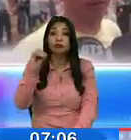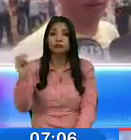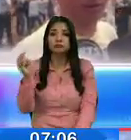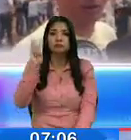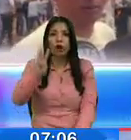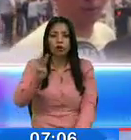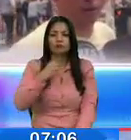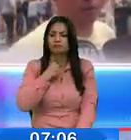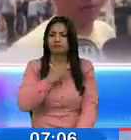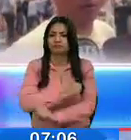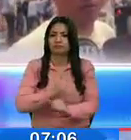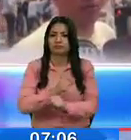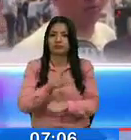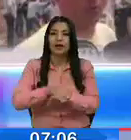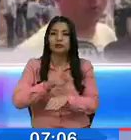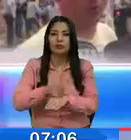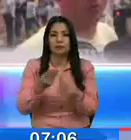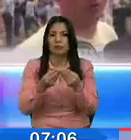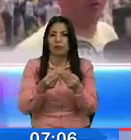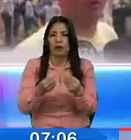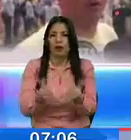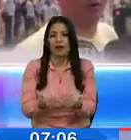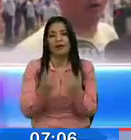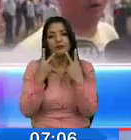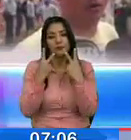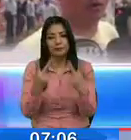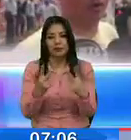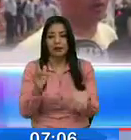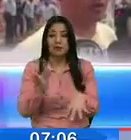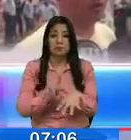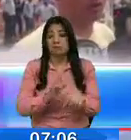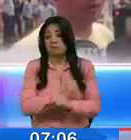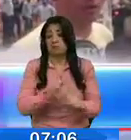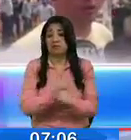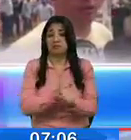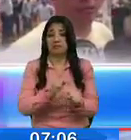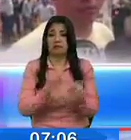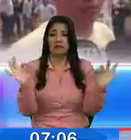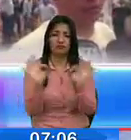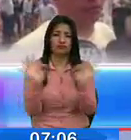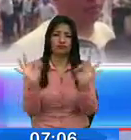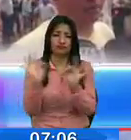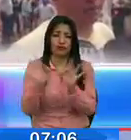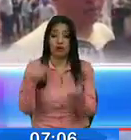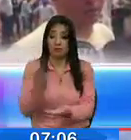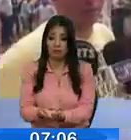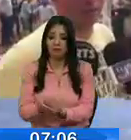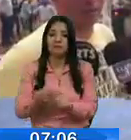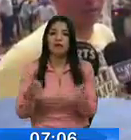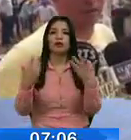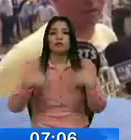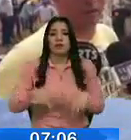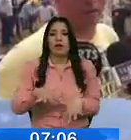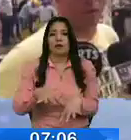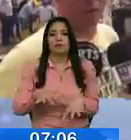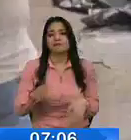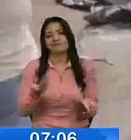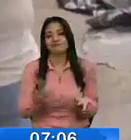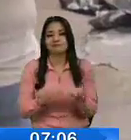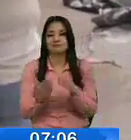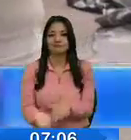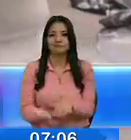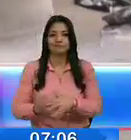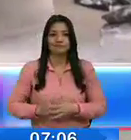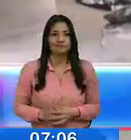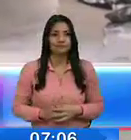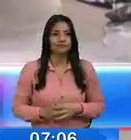arriba, y por la humedad mismo, lo jaló la corriente y cayó al piso, pero ya parece que ya estaba electrocutado.